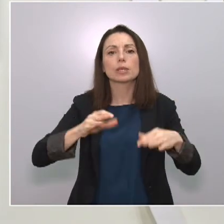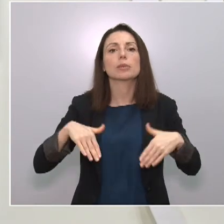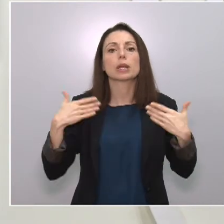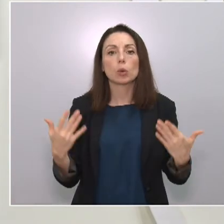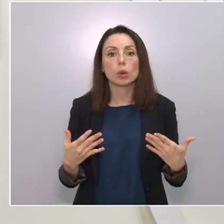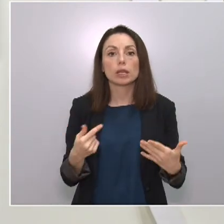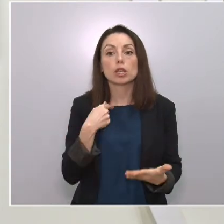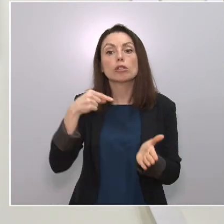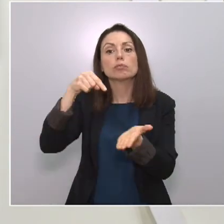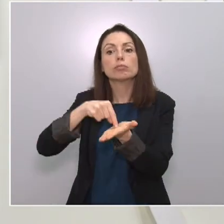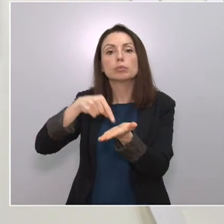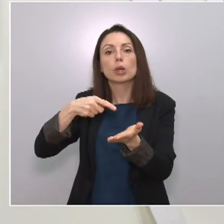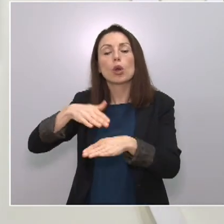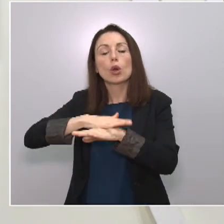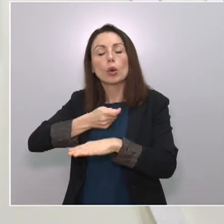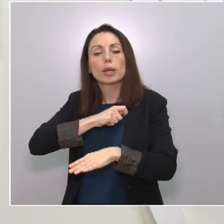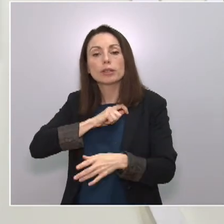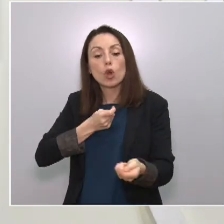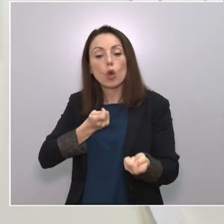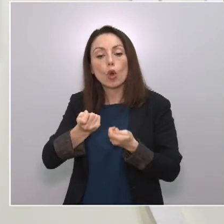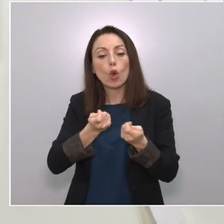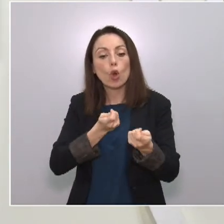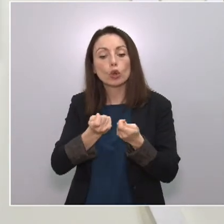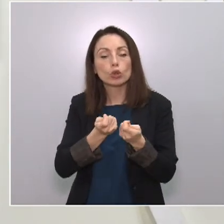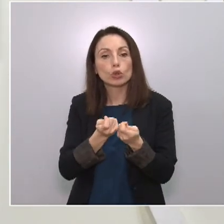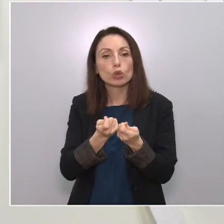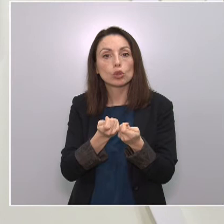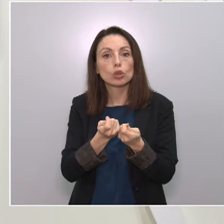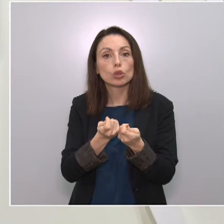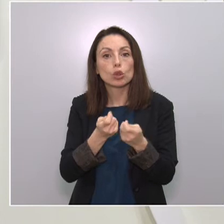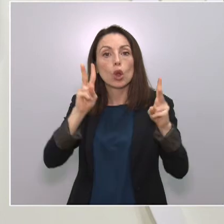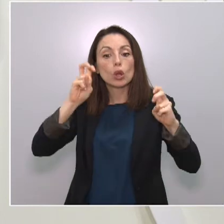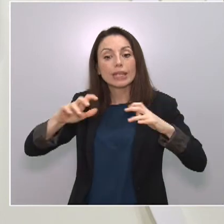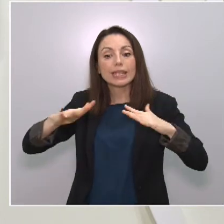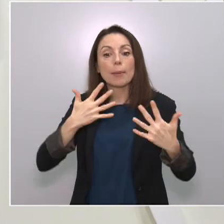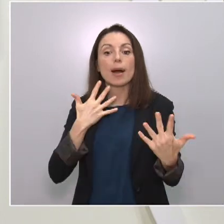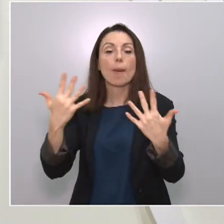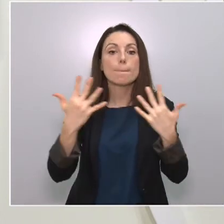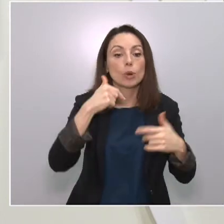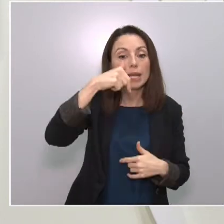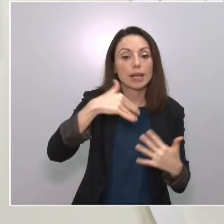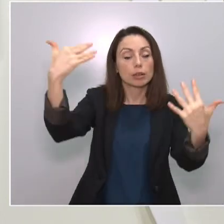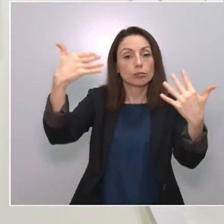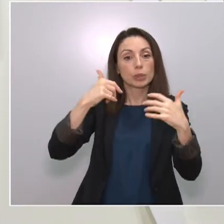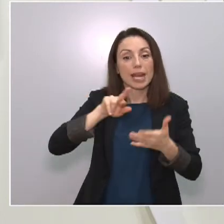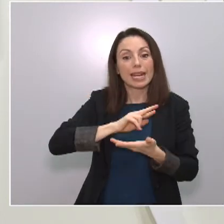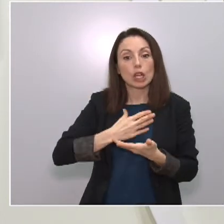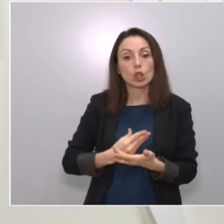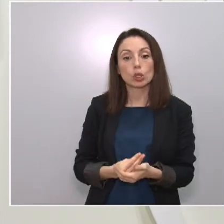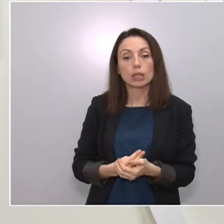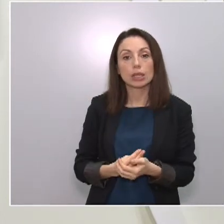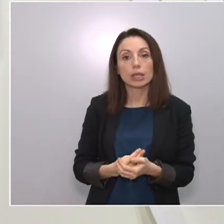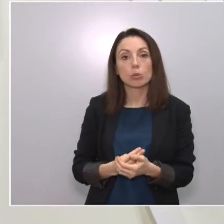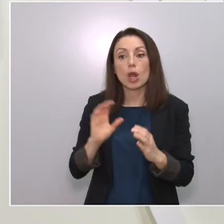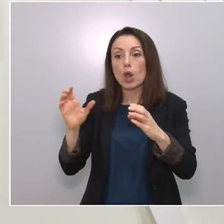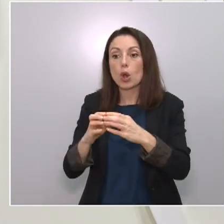y siempre he exigido al Gobierno de España que controlase la movilidad, sobre todo la llegada a la región de Murcia, de cualquier provincia y